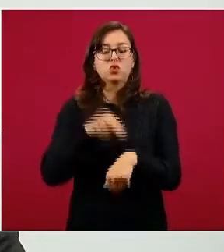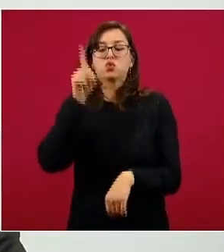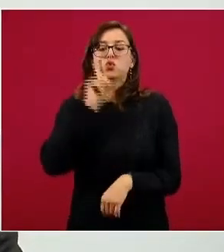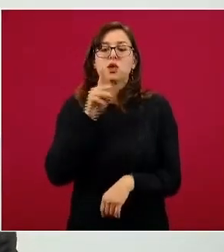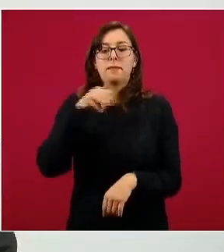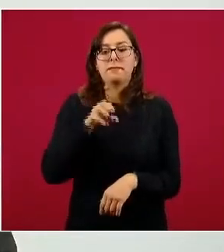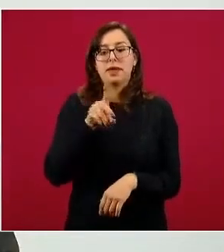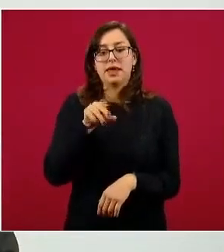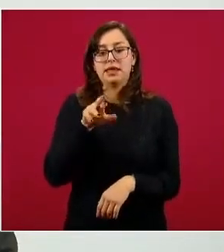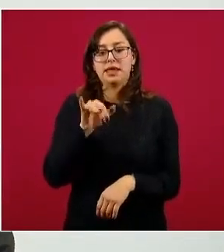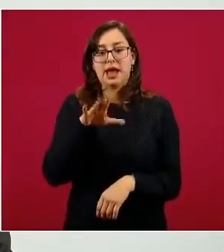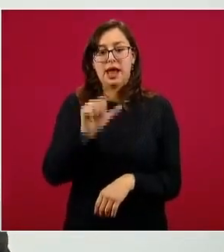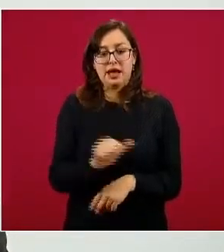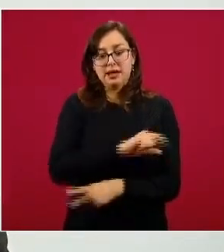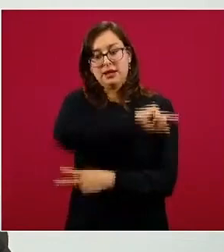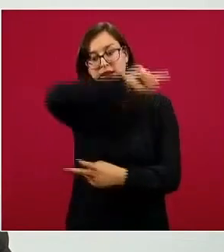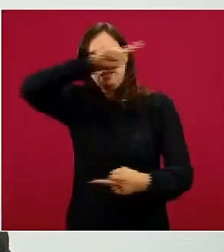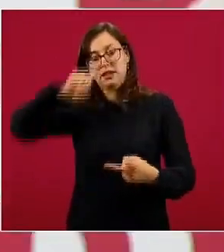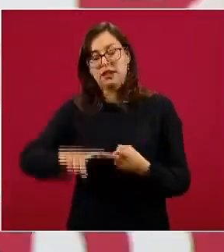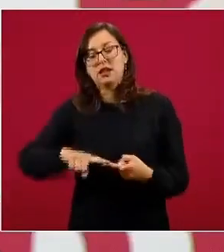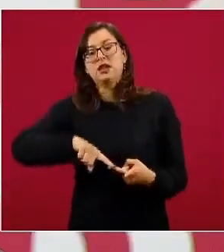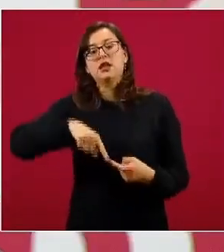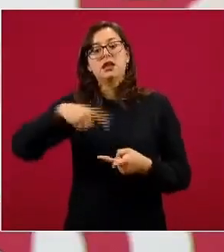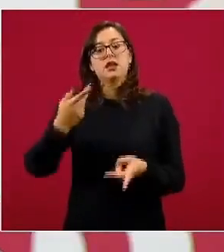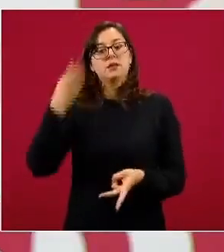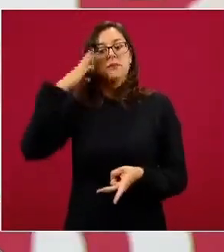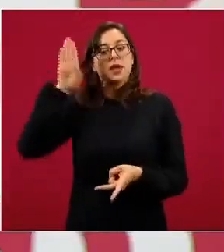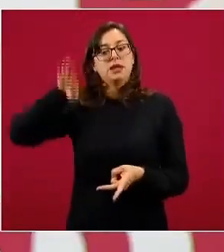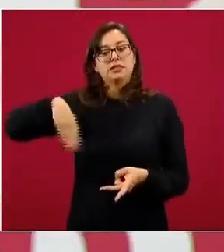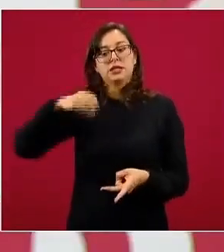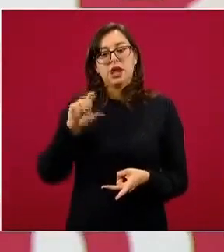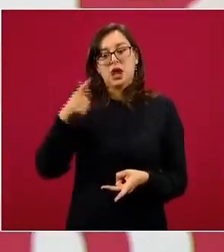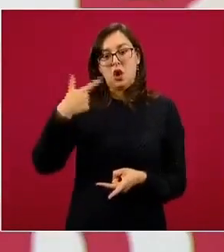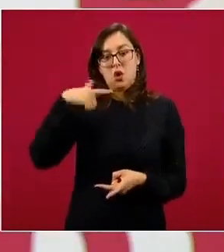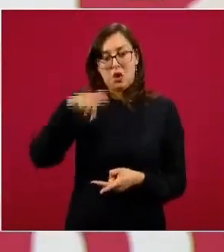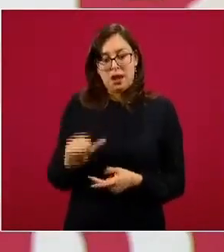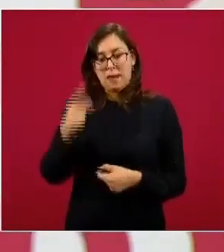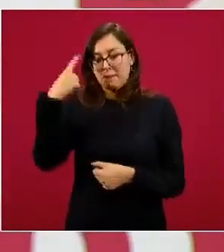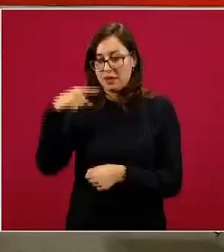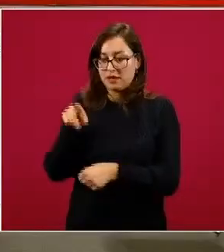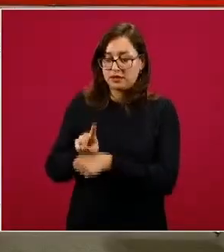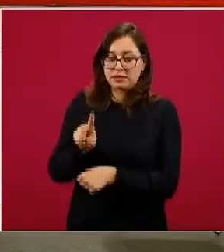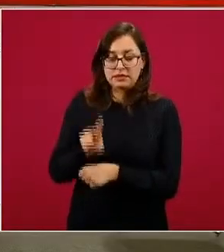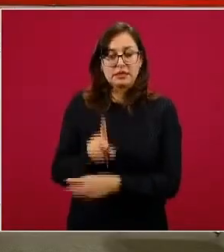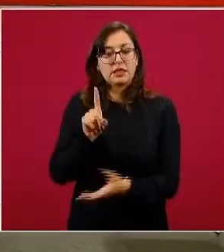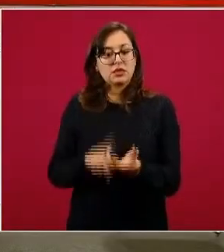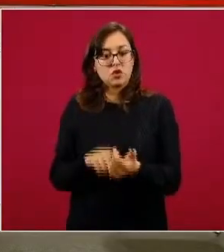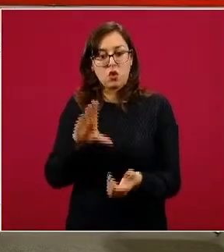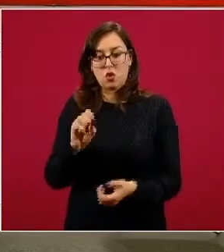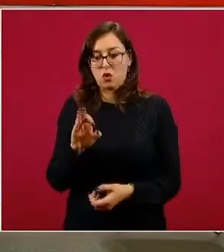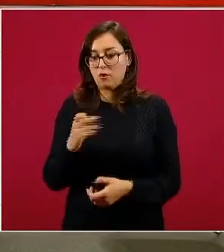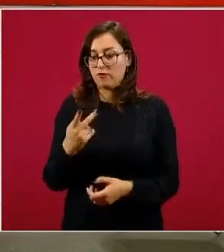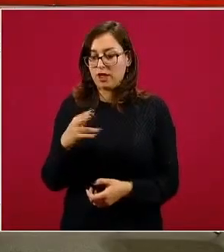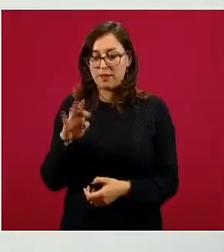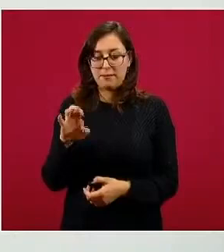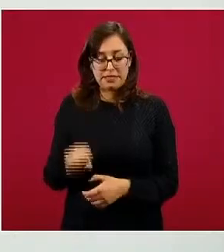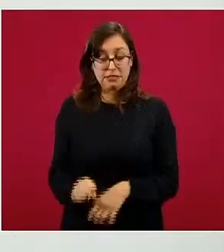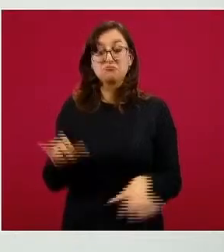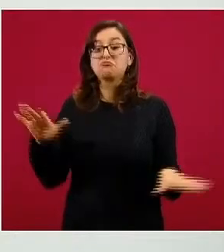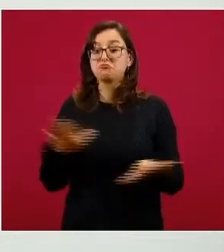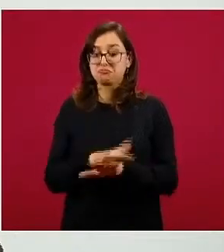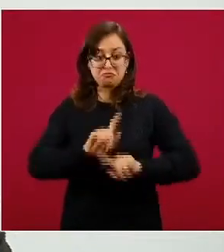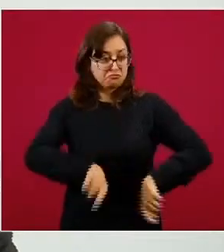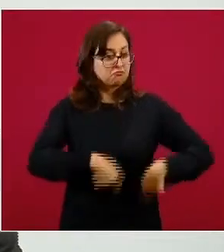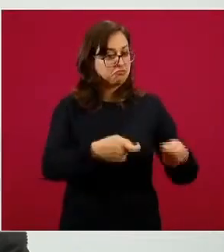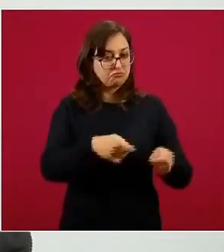Orellana, y la maestra Olga Piña como titular de la Comisión de Operación Sanitaria de COFEPRIS. Importantísimos cambios